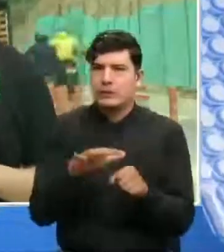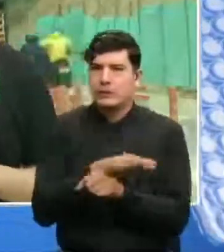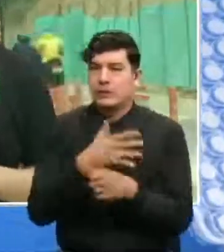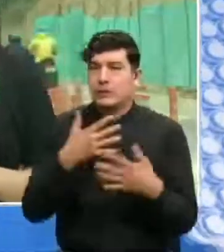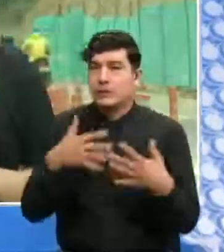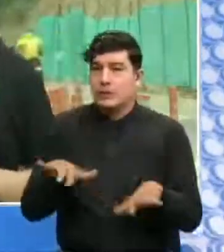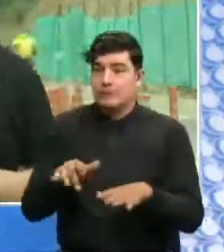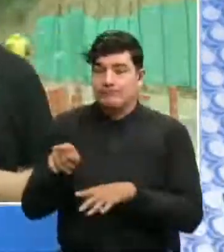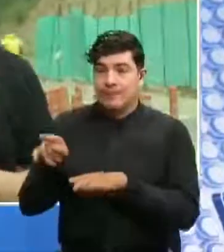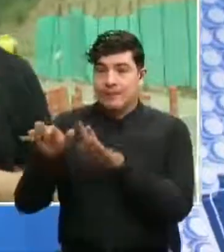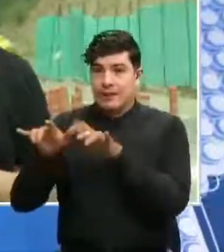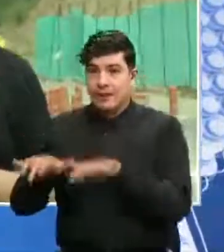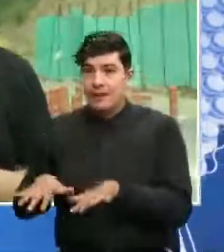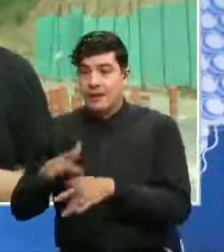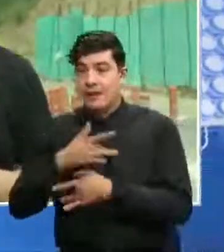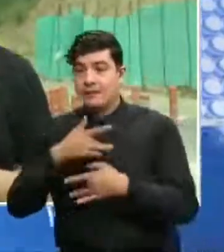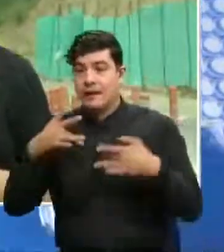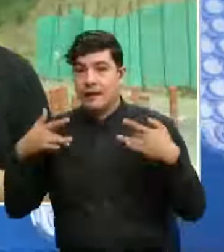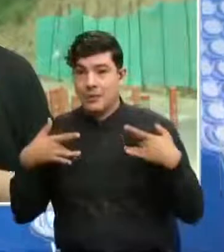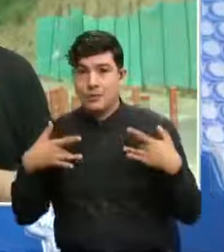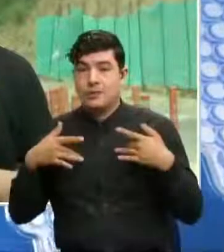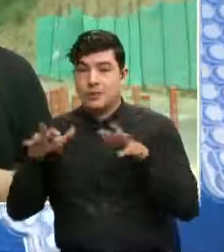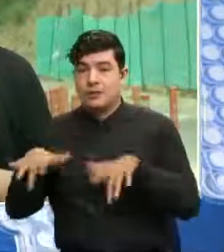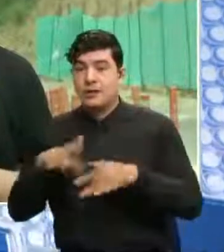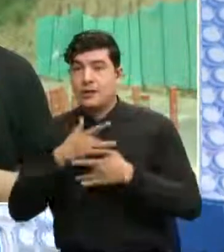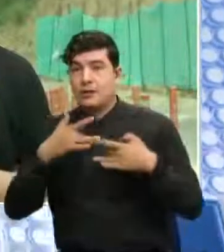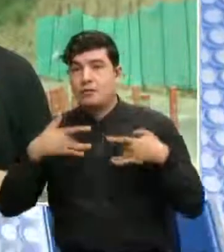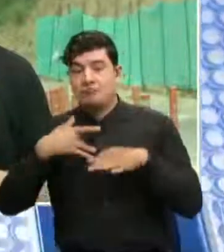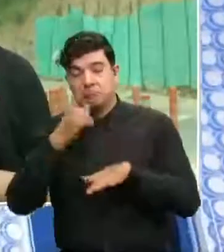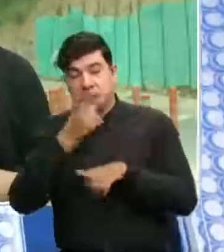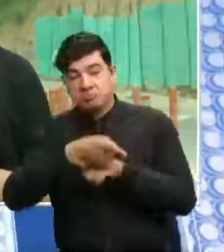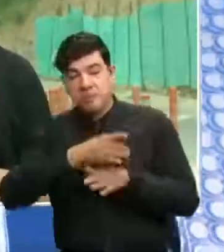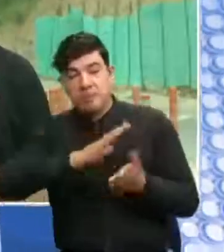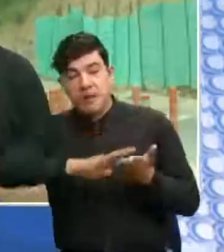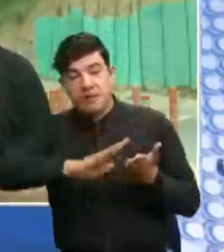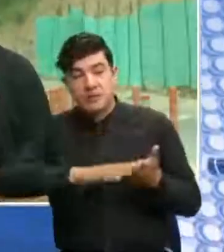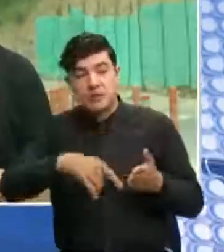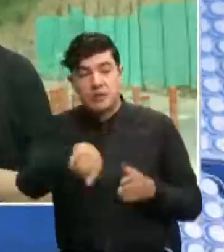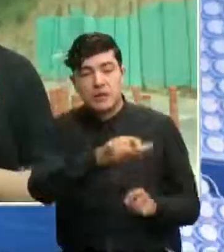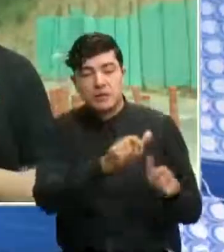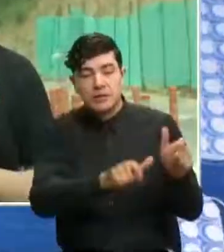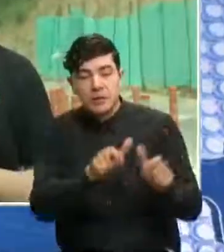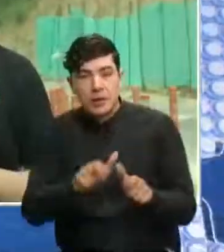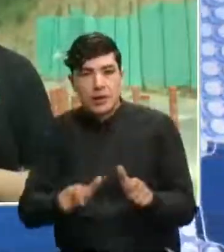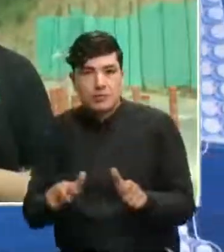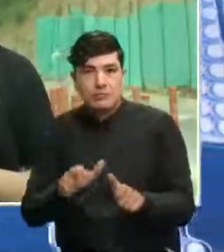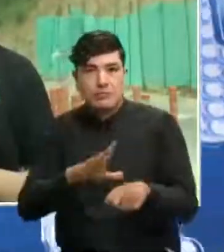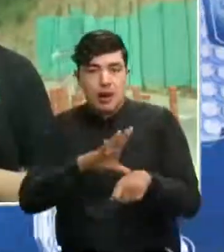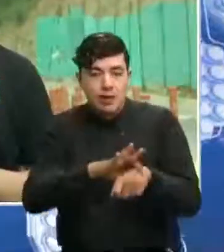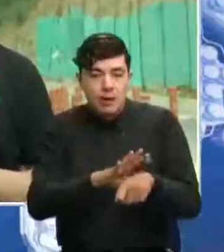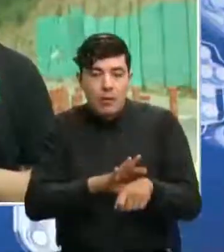médicos ya entraron en triage ético. Julián Mejía, buenas tardes. ¿Esto qué significa?